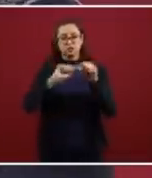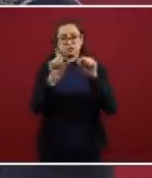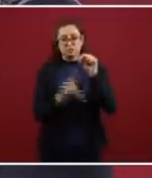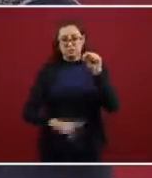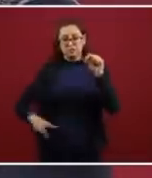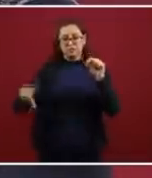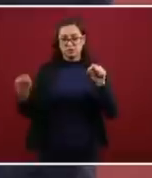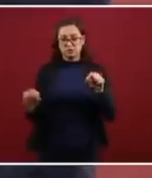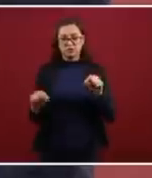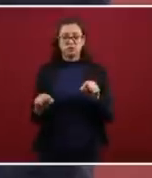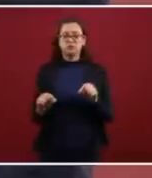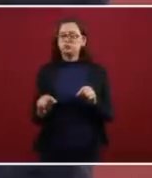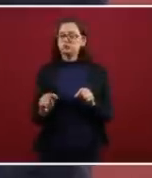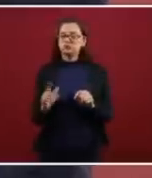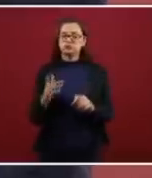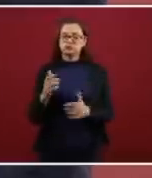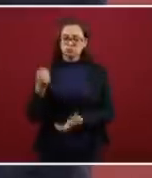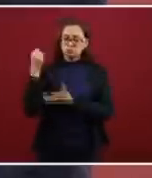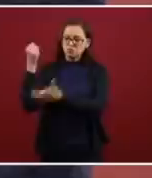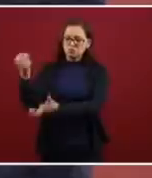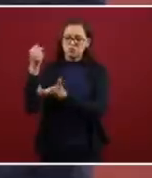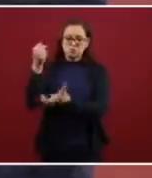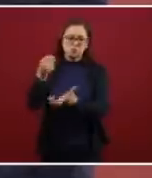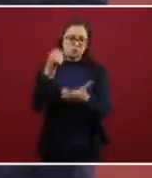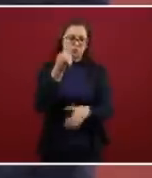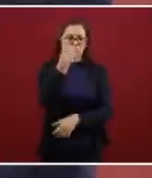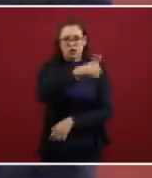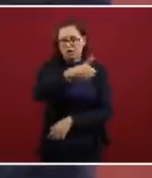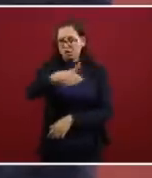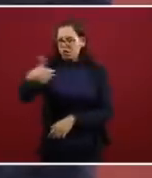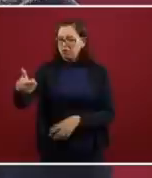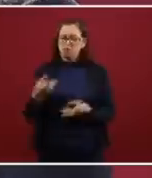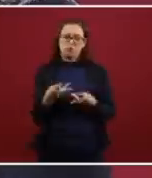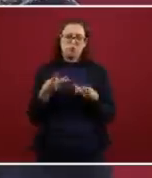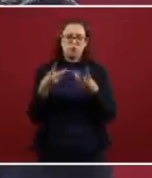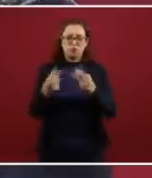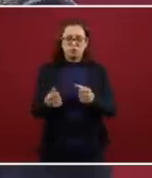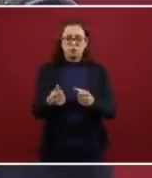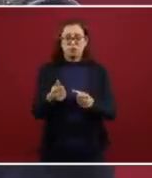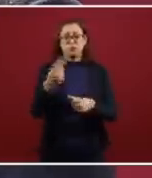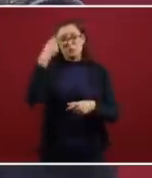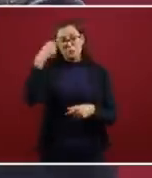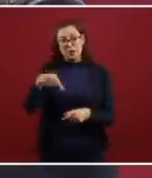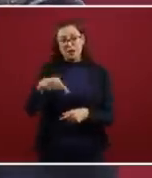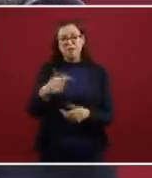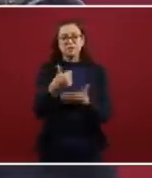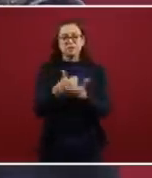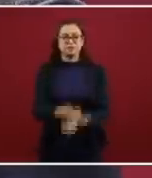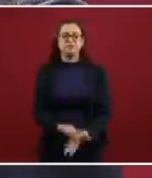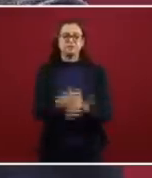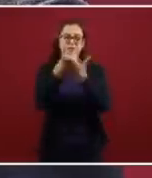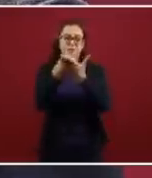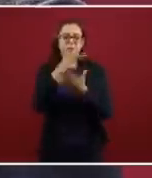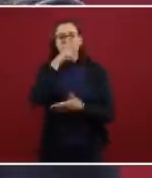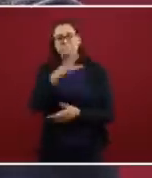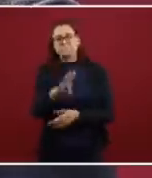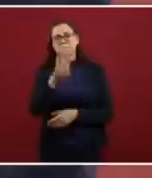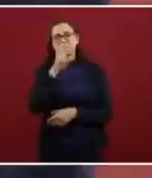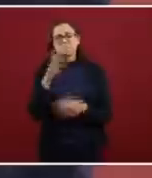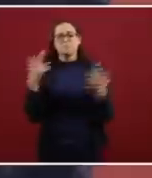van a manejar su presupuesto, con la idea de que nos ayuden padres de